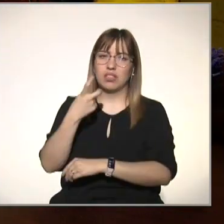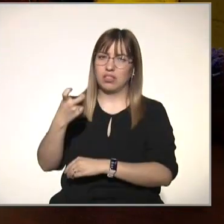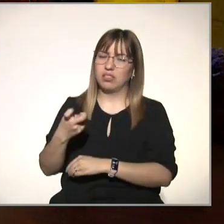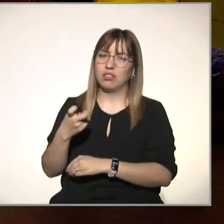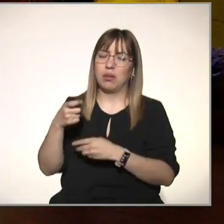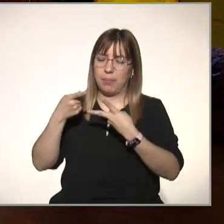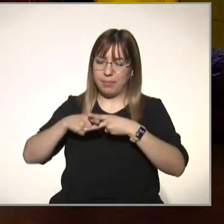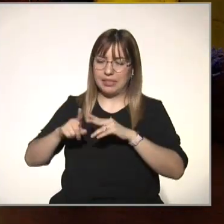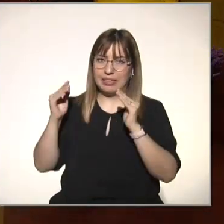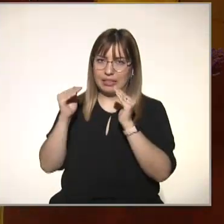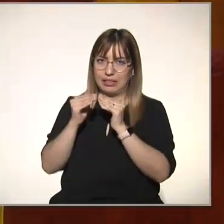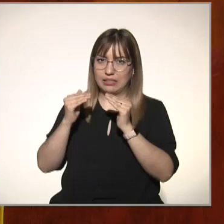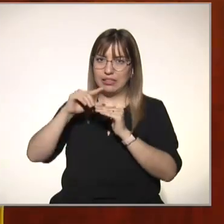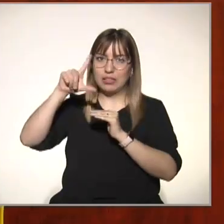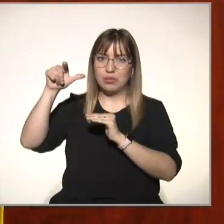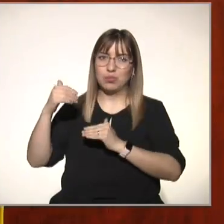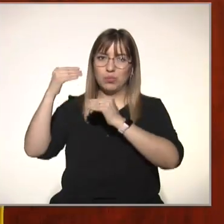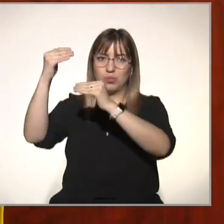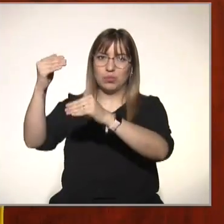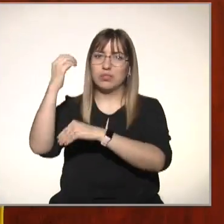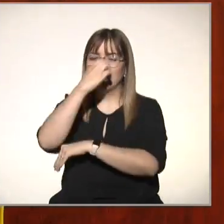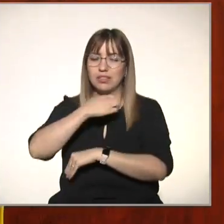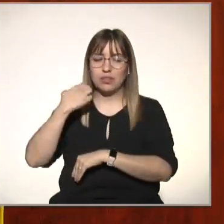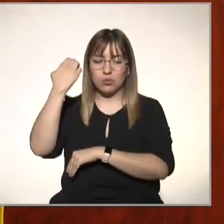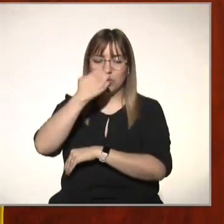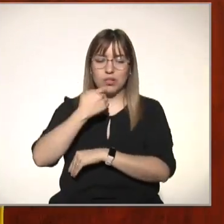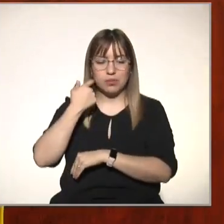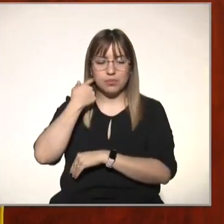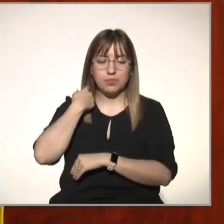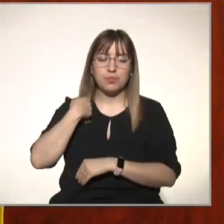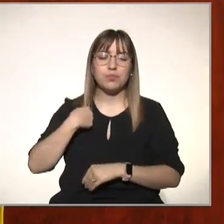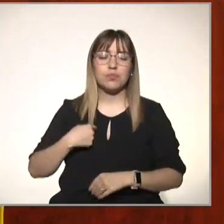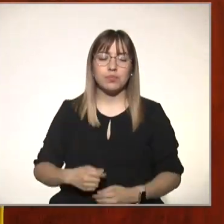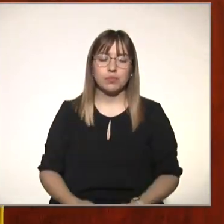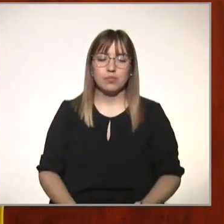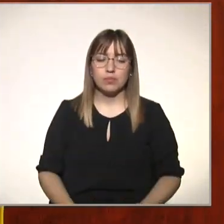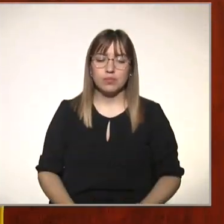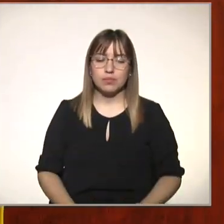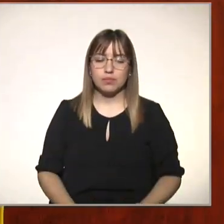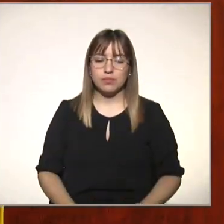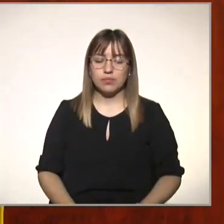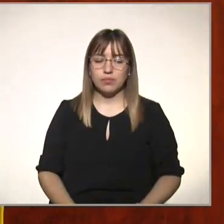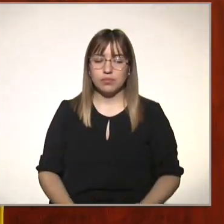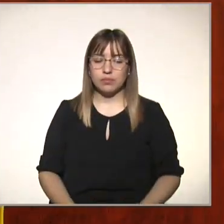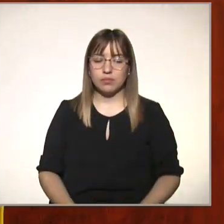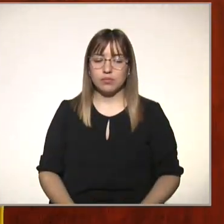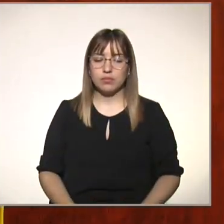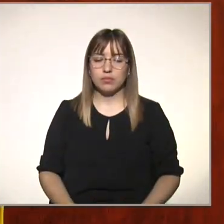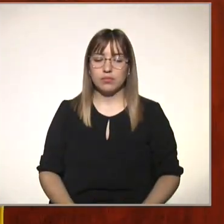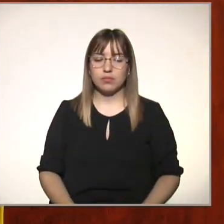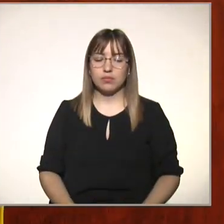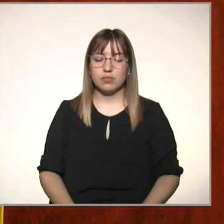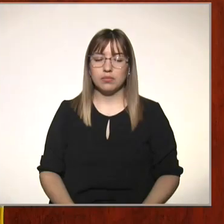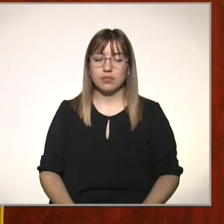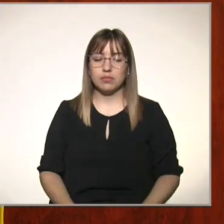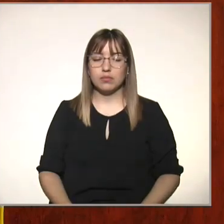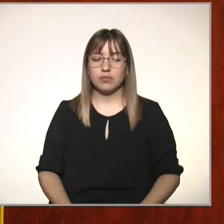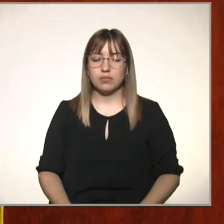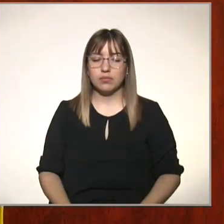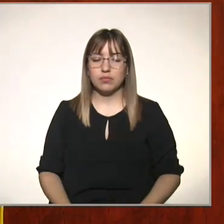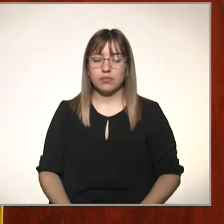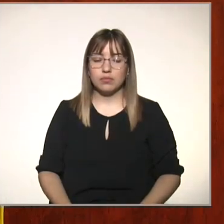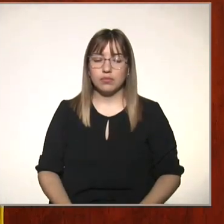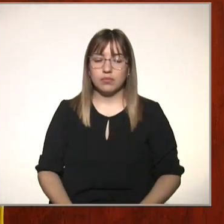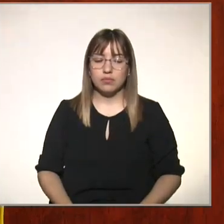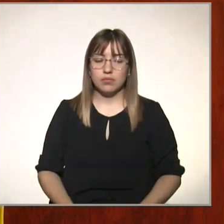el colegio. Porque somos muy crueles en el colegio, entre las mismas personas de igualdad etaria. Muchas veces